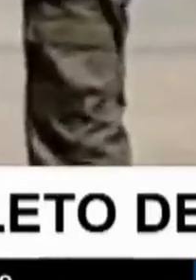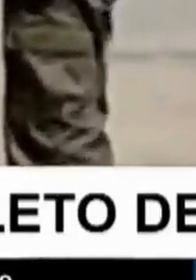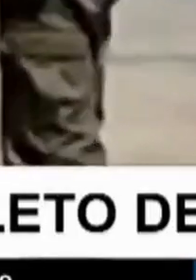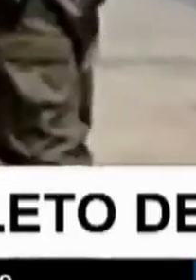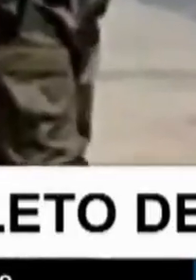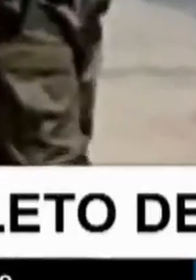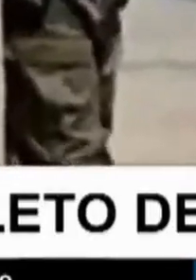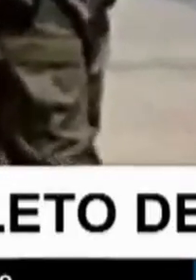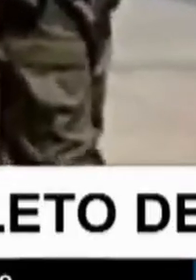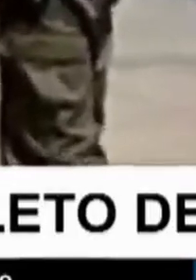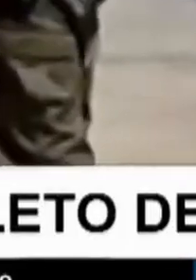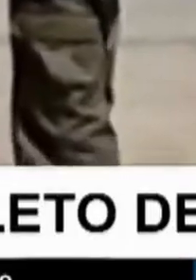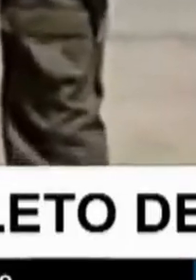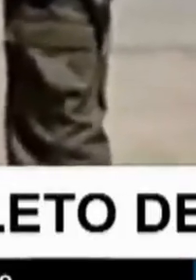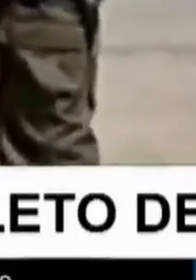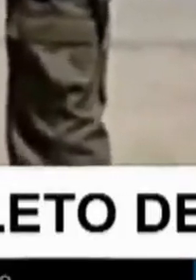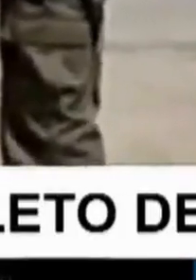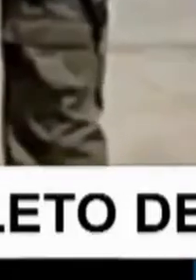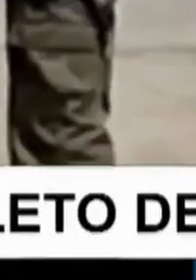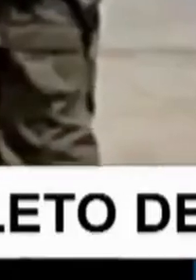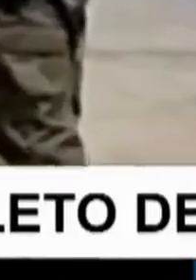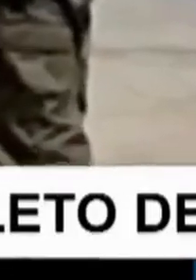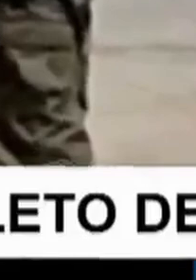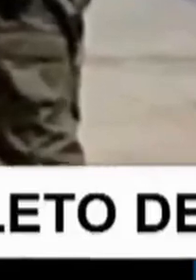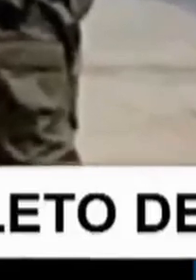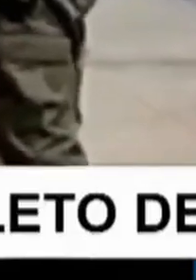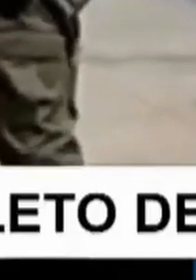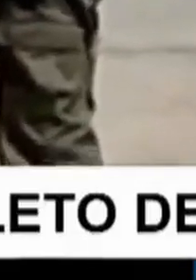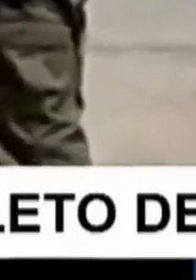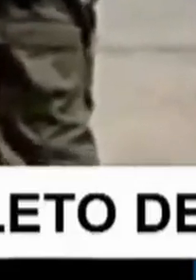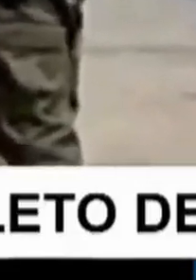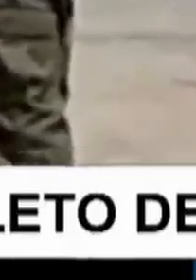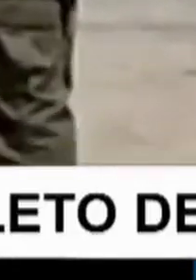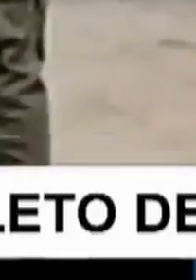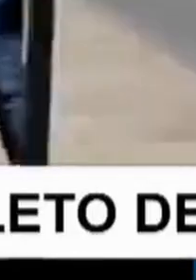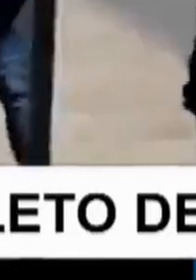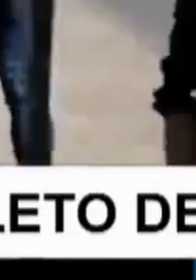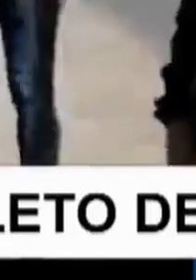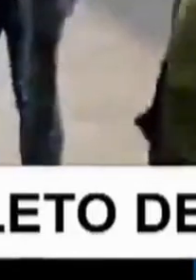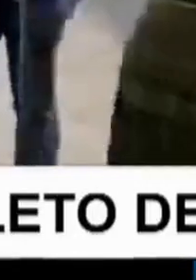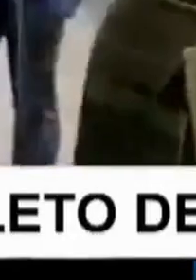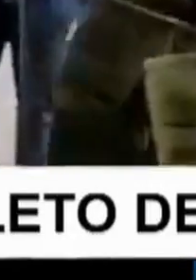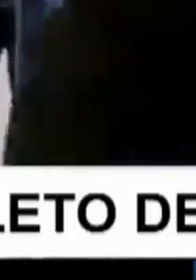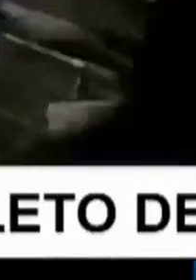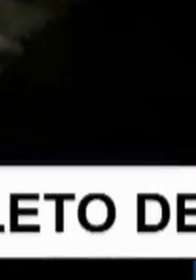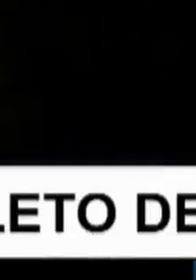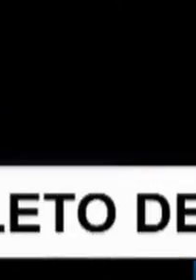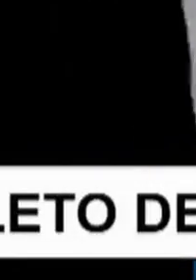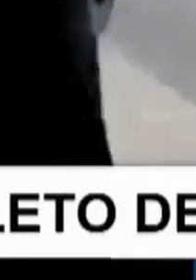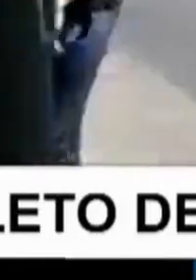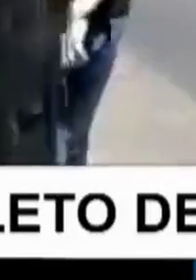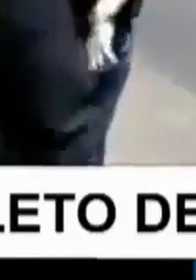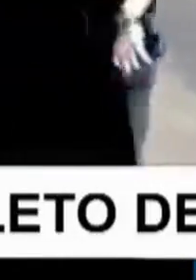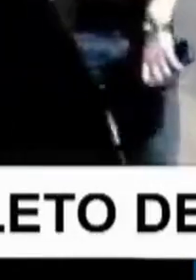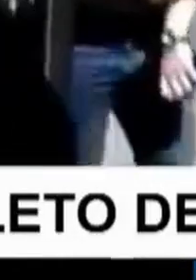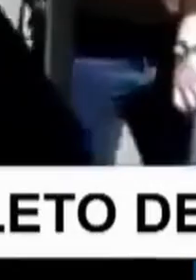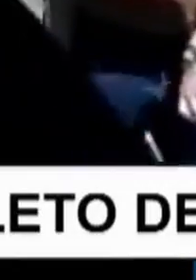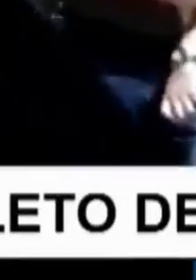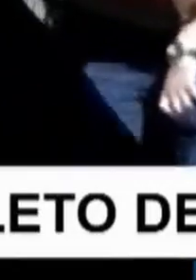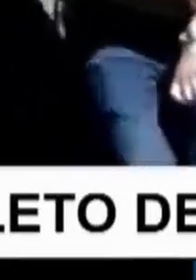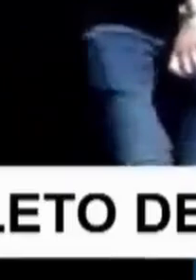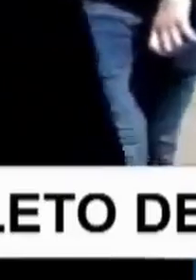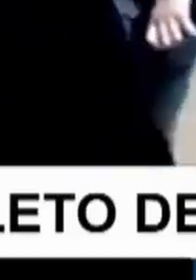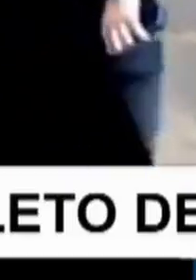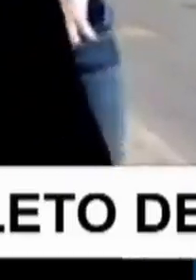escuchado? Unos más de 100 balazos. Era impresionante, yo me puse a mirar, no me asomo por las ventanas porque tú sabes el peligro, yo tengo